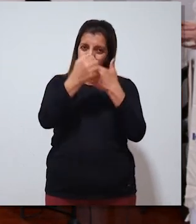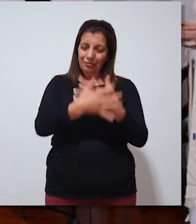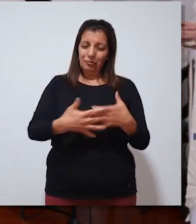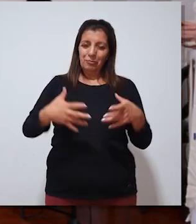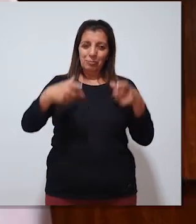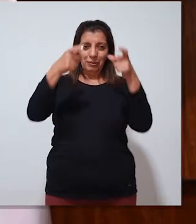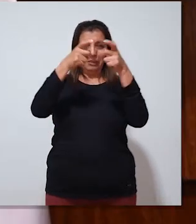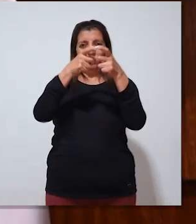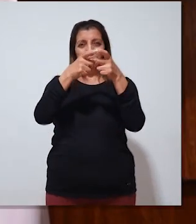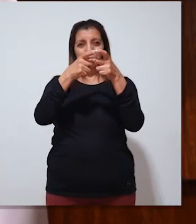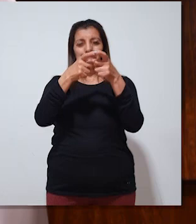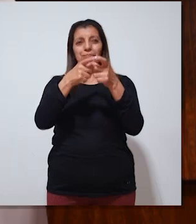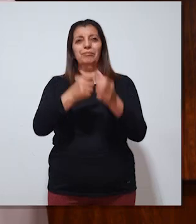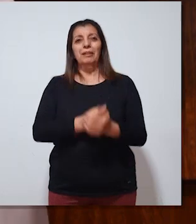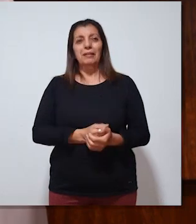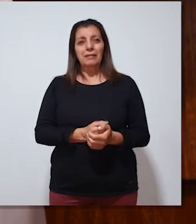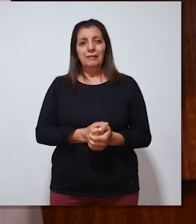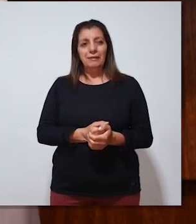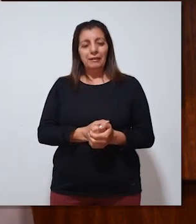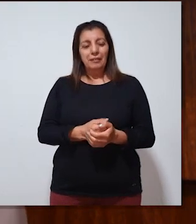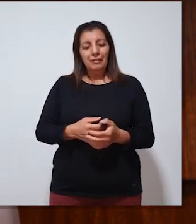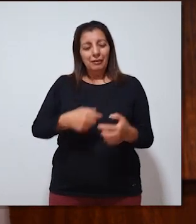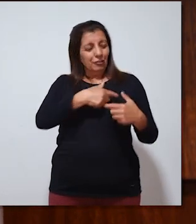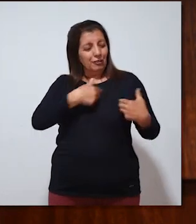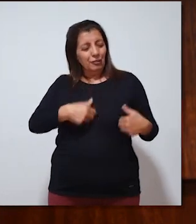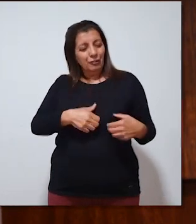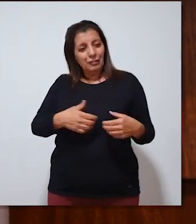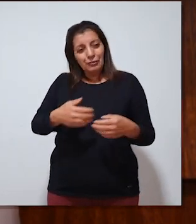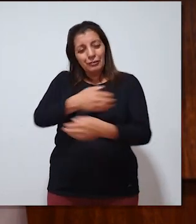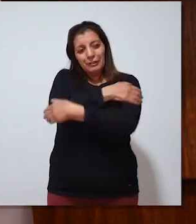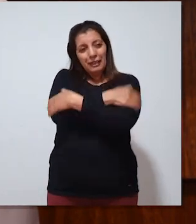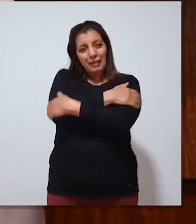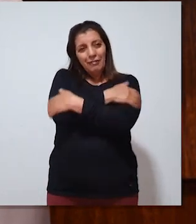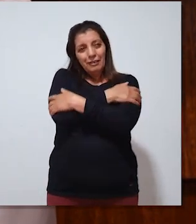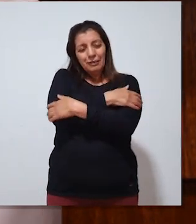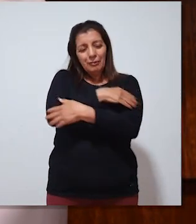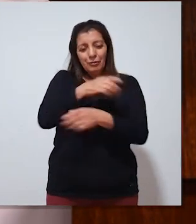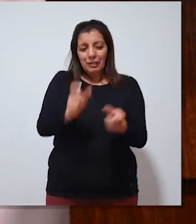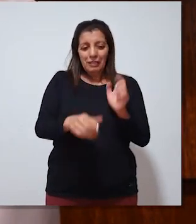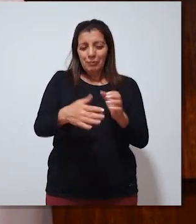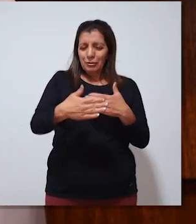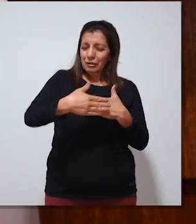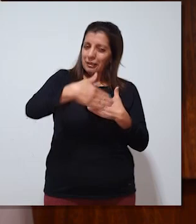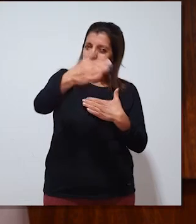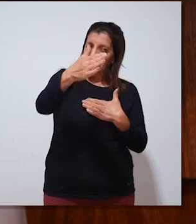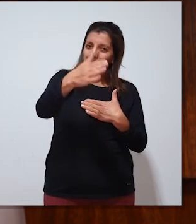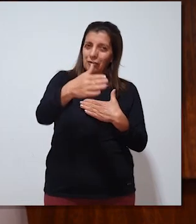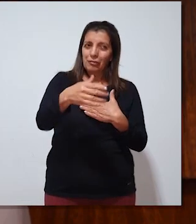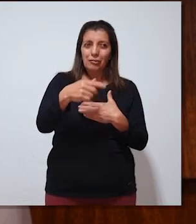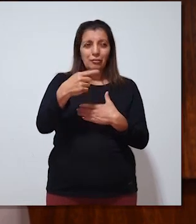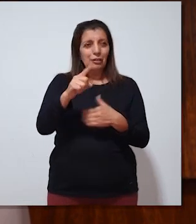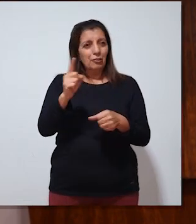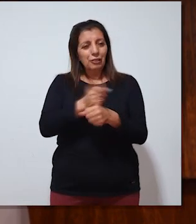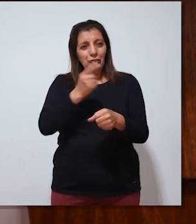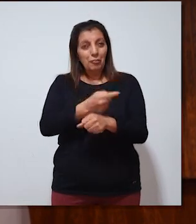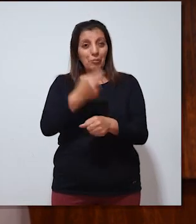el abrazo de la paz a quienes están lejos, a todos los que deseamos volver a ver, también a los que están